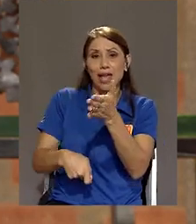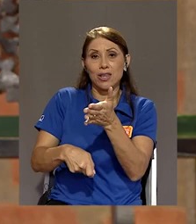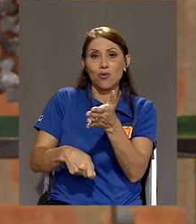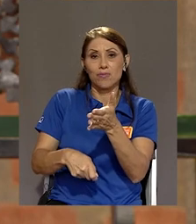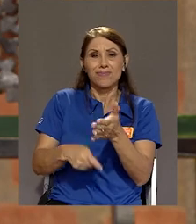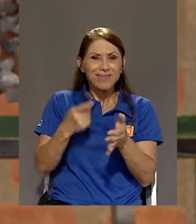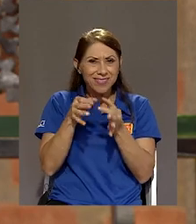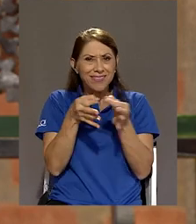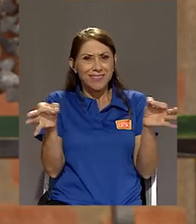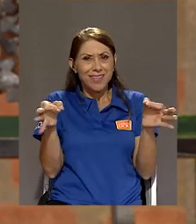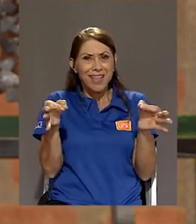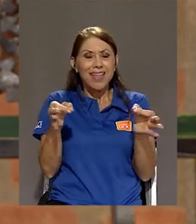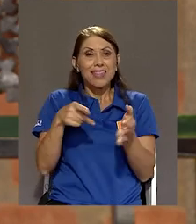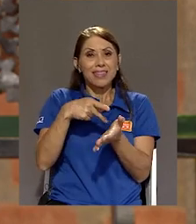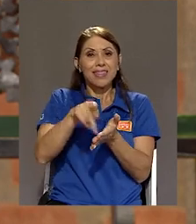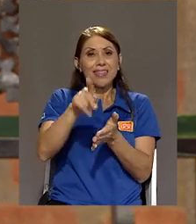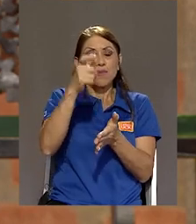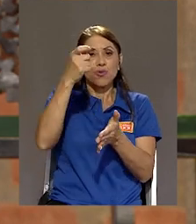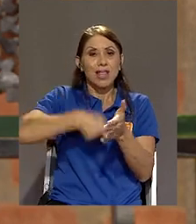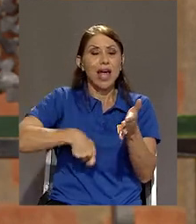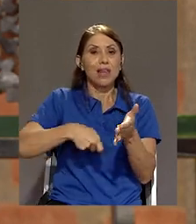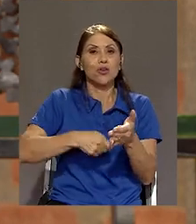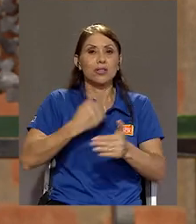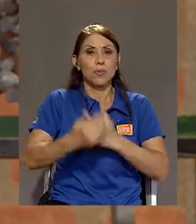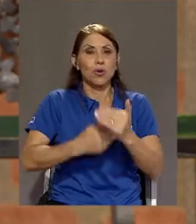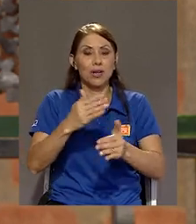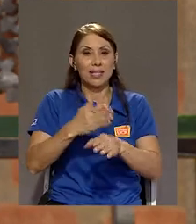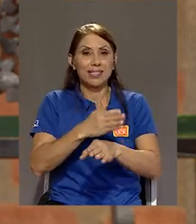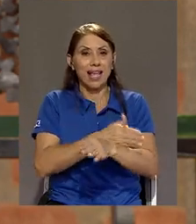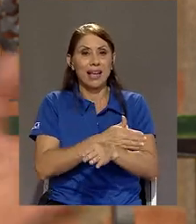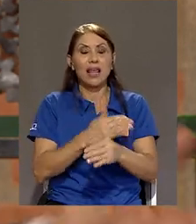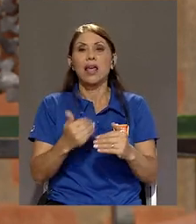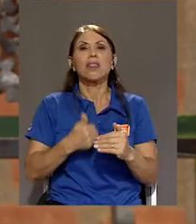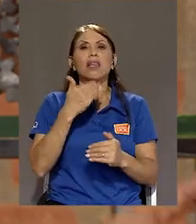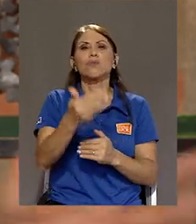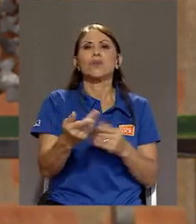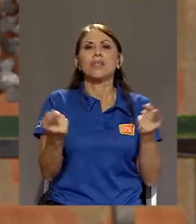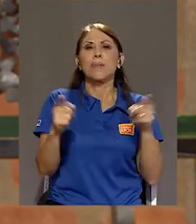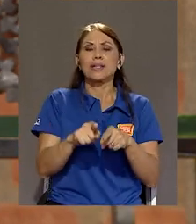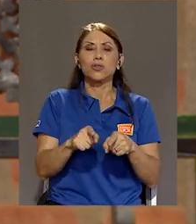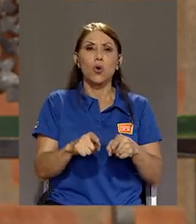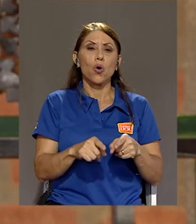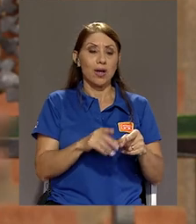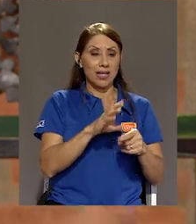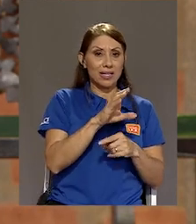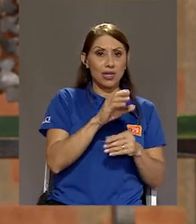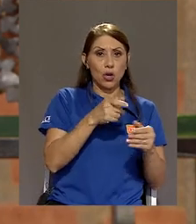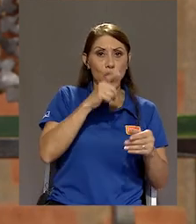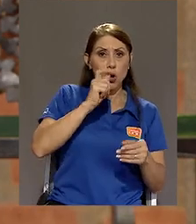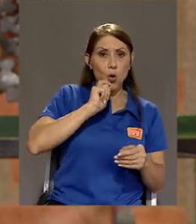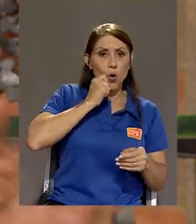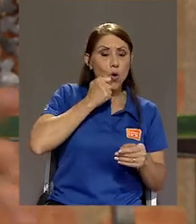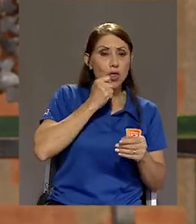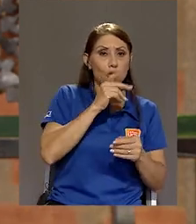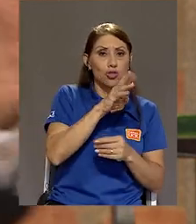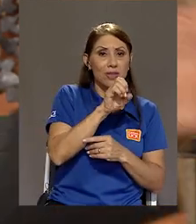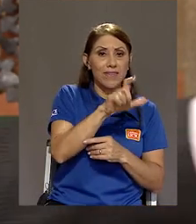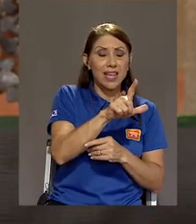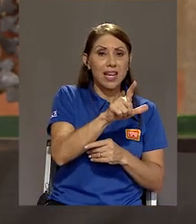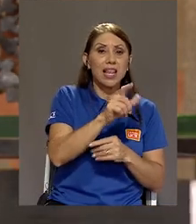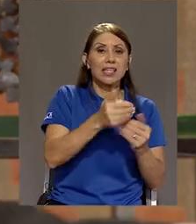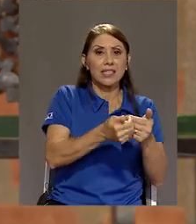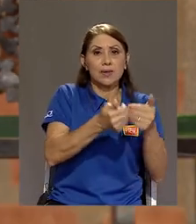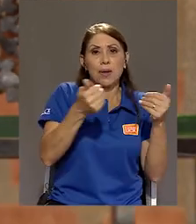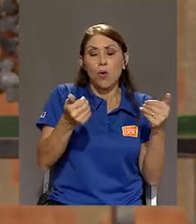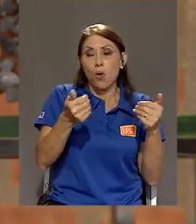Luego, ahí se separó la parte de familia del Código de Civil, se separó la parte laboral del Código Civil. Pero esos